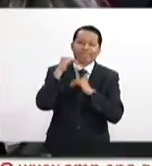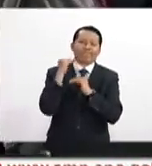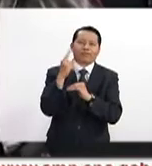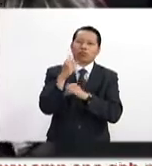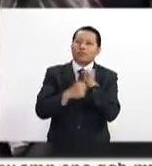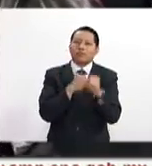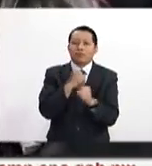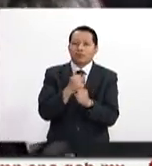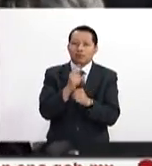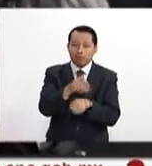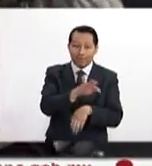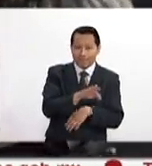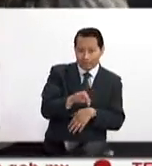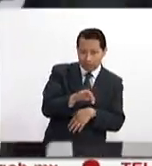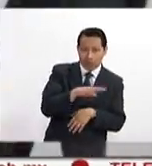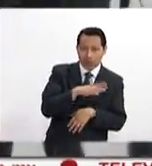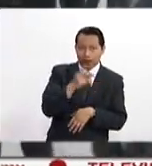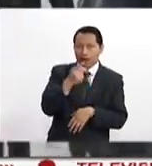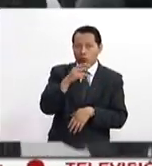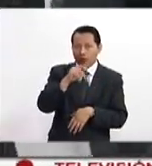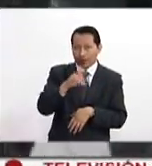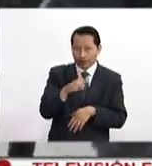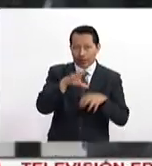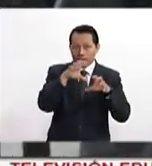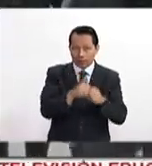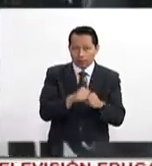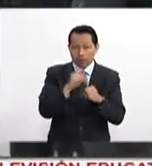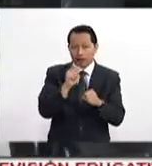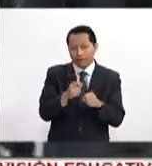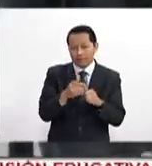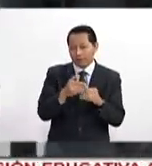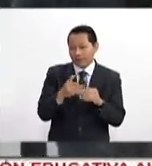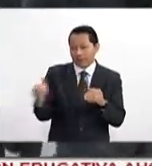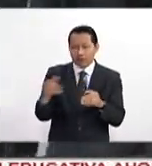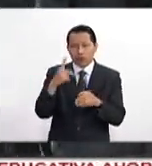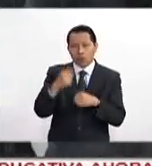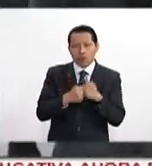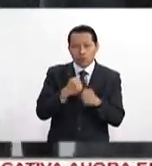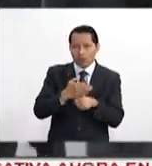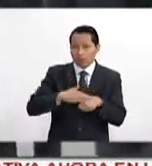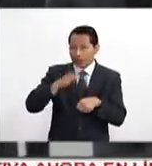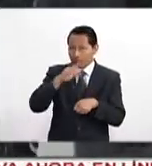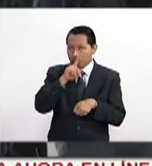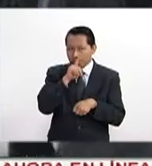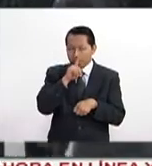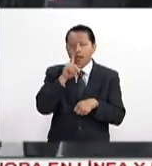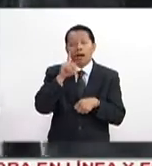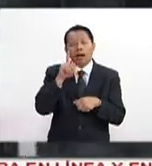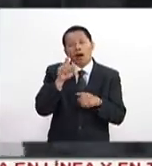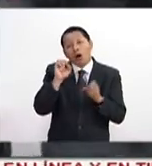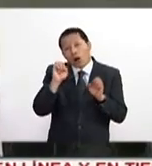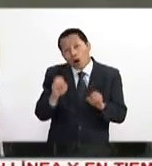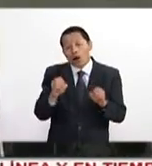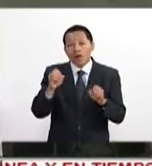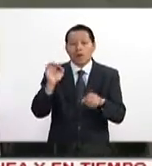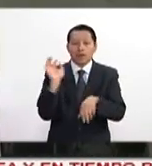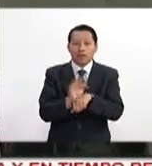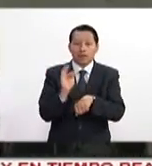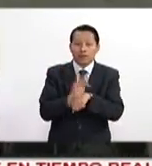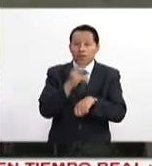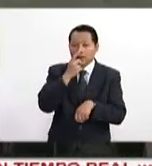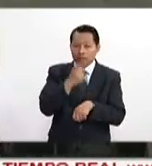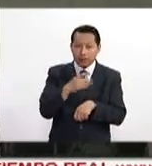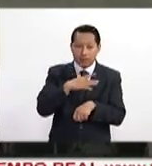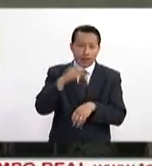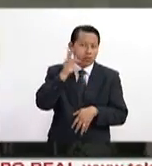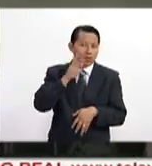que el señor Duarte fue detenido. Entonces, más de un año no puede durar, al menos que la defensa señale que todos los medios de